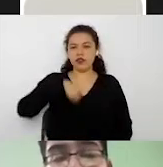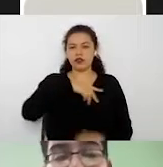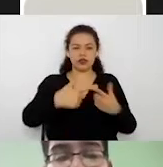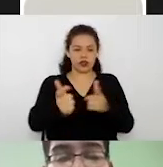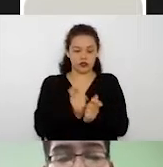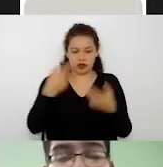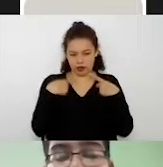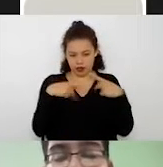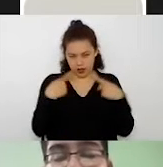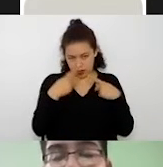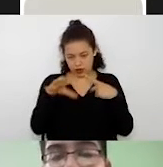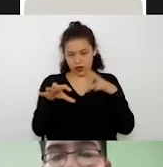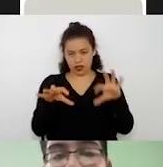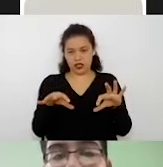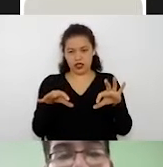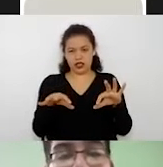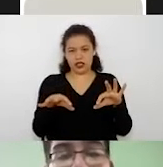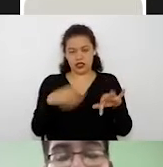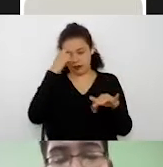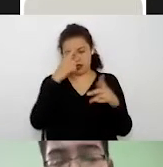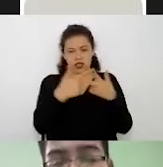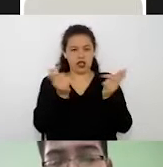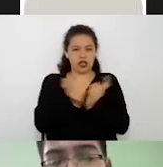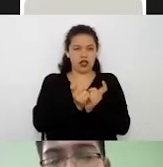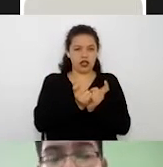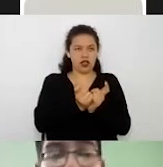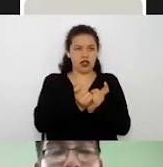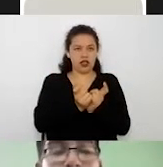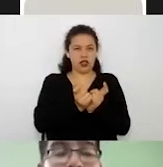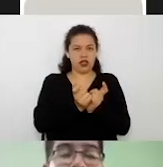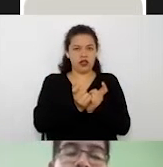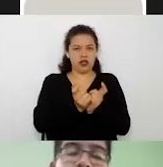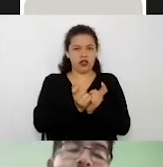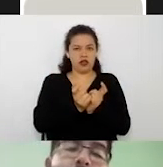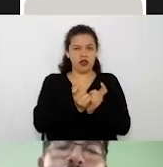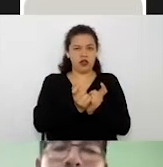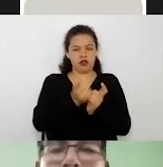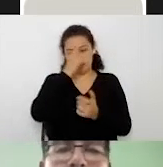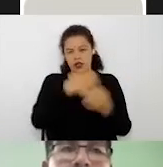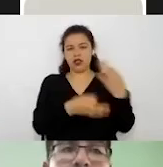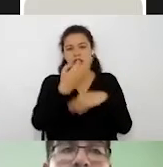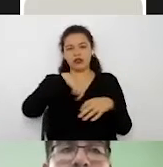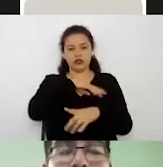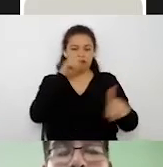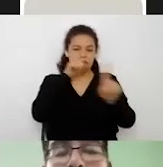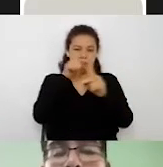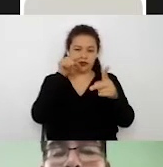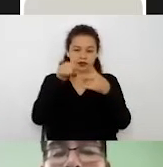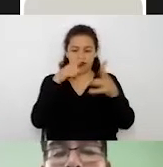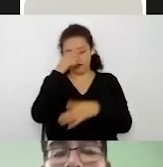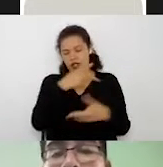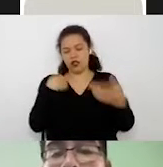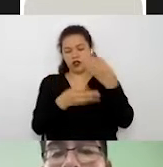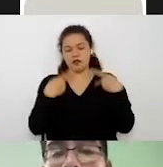personas que conforman estas brigadas, y que todos estamos con el mismo fin, que es salvaguardar a la vida y